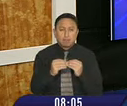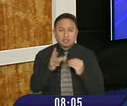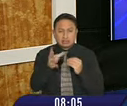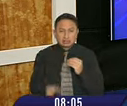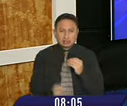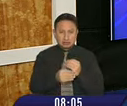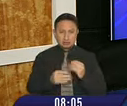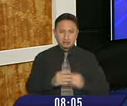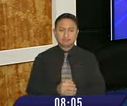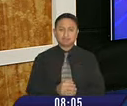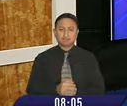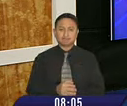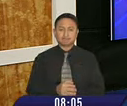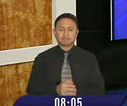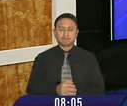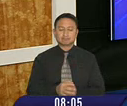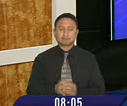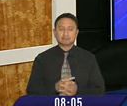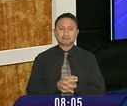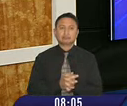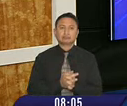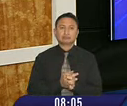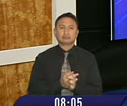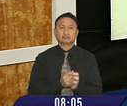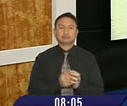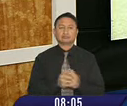esto. Javier, adelante, por favor.